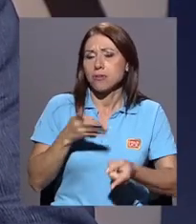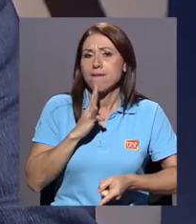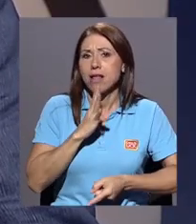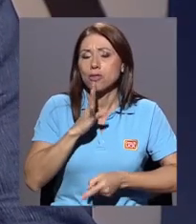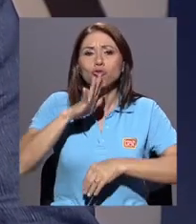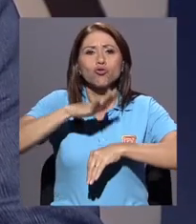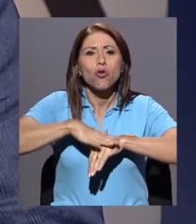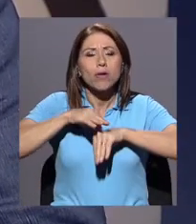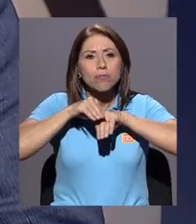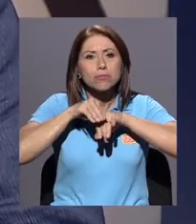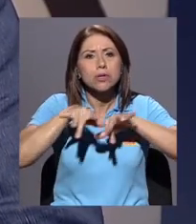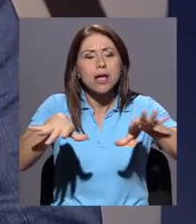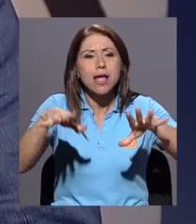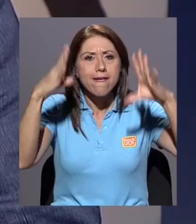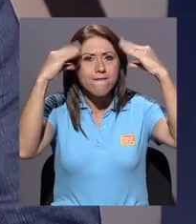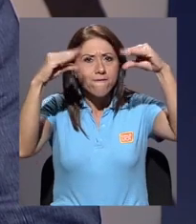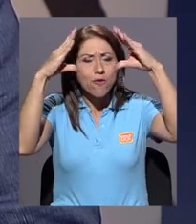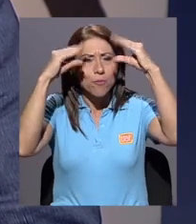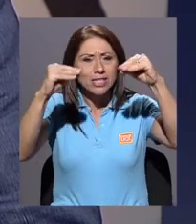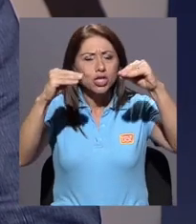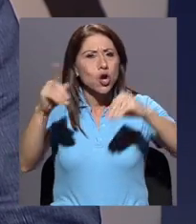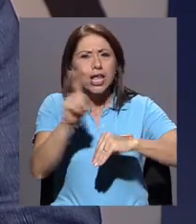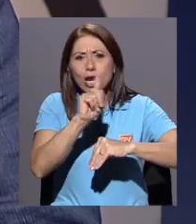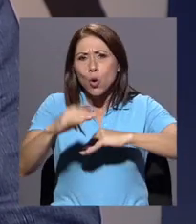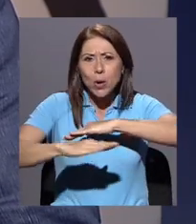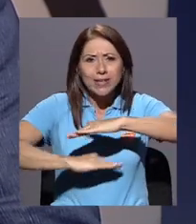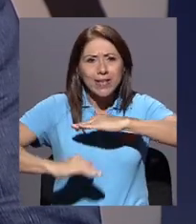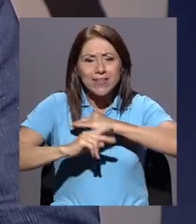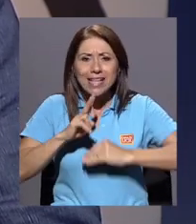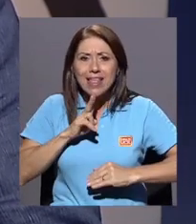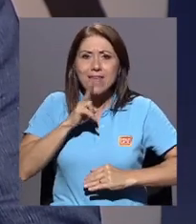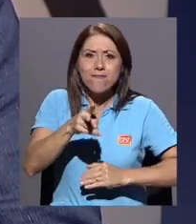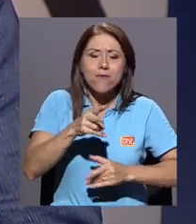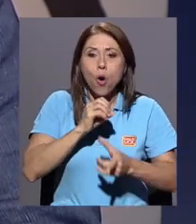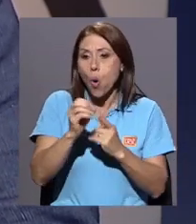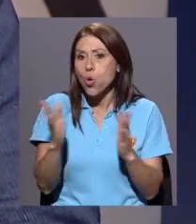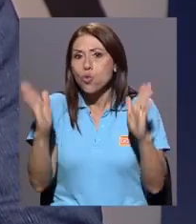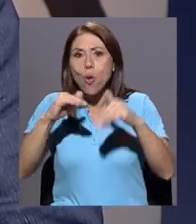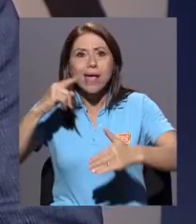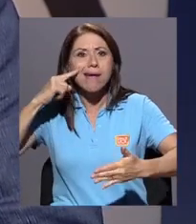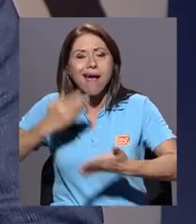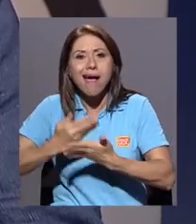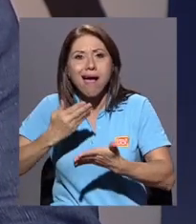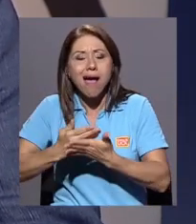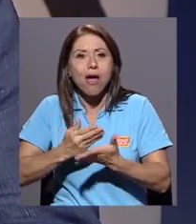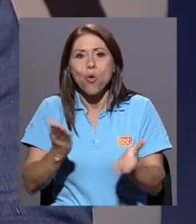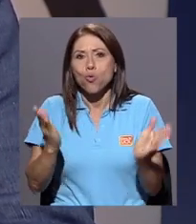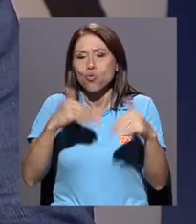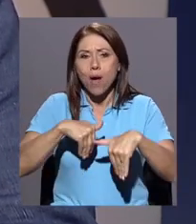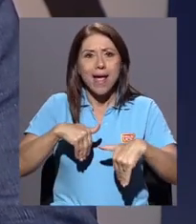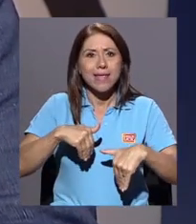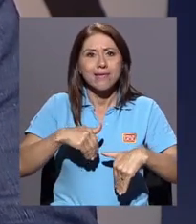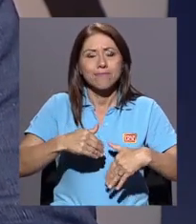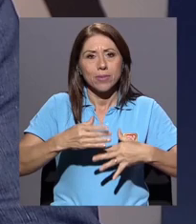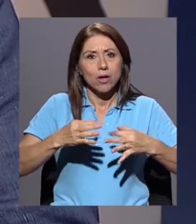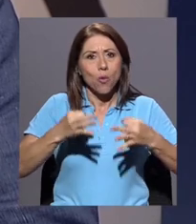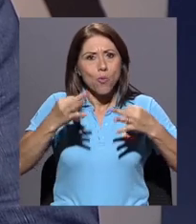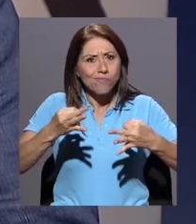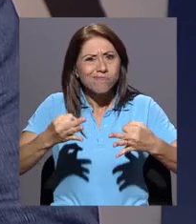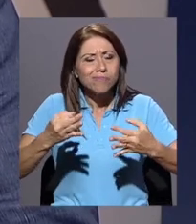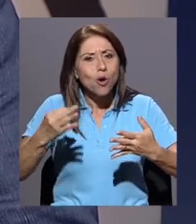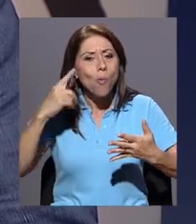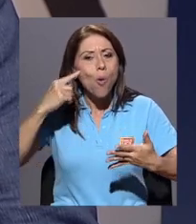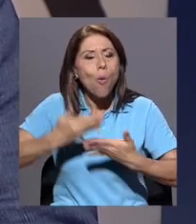esta circulación de información que no está asentada en la realidad o en hechos documentados o hechos reportados por el